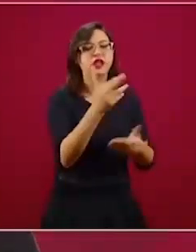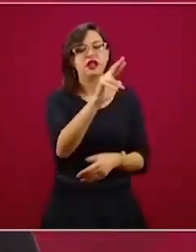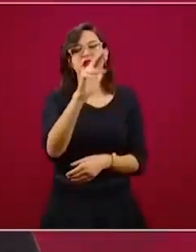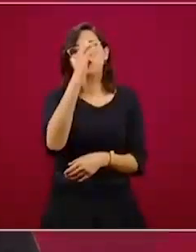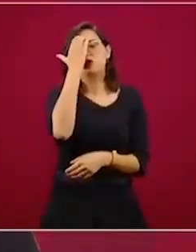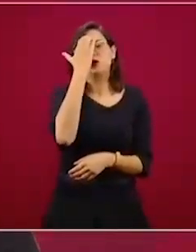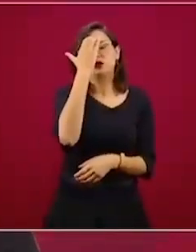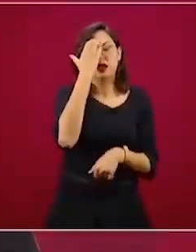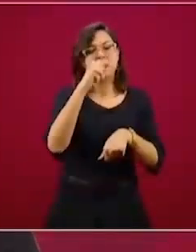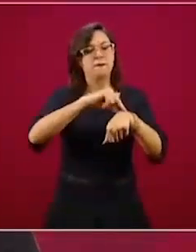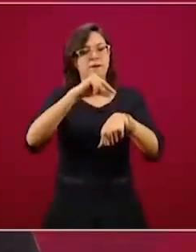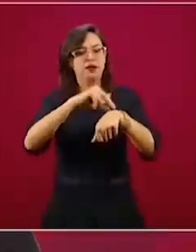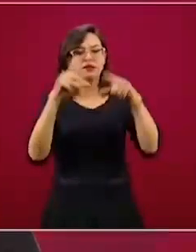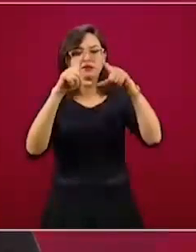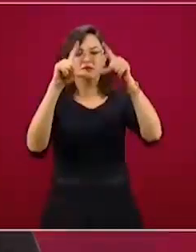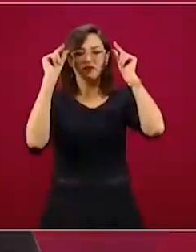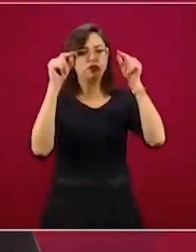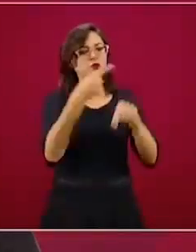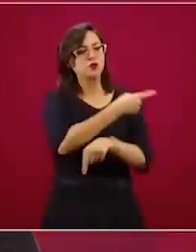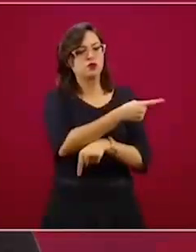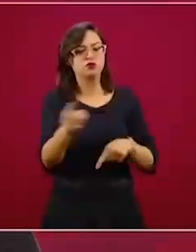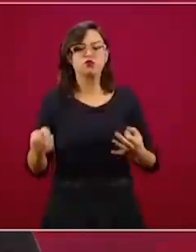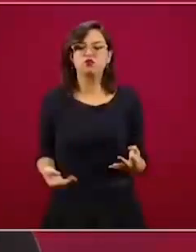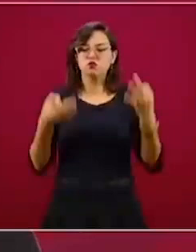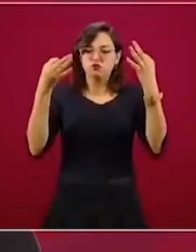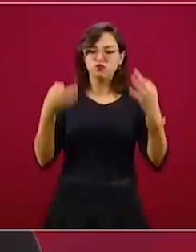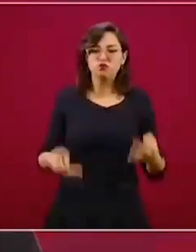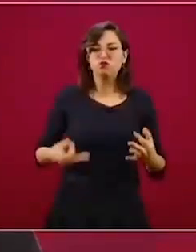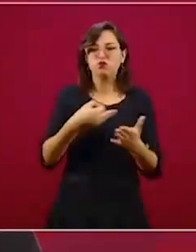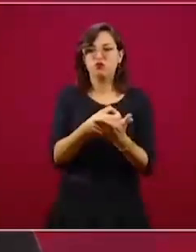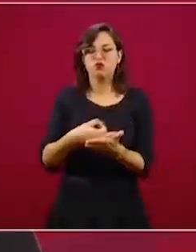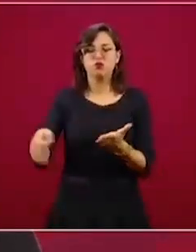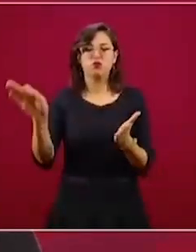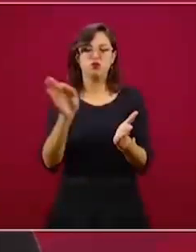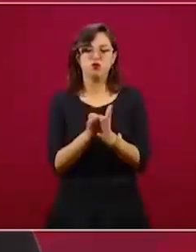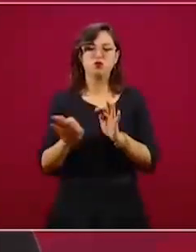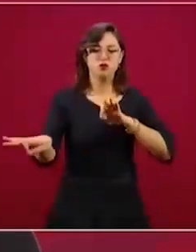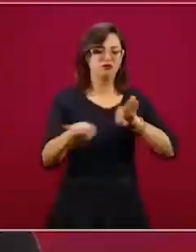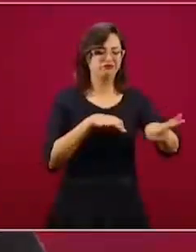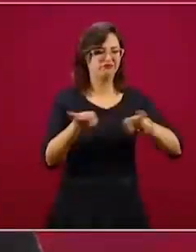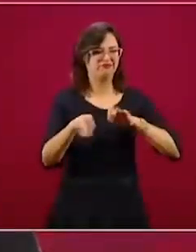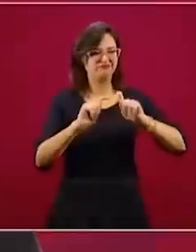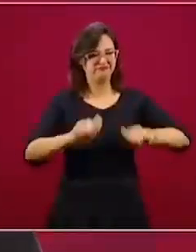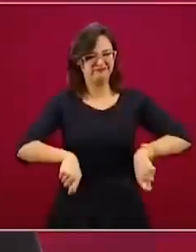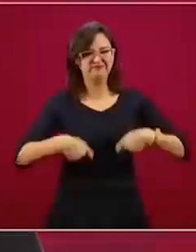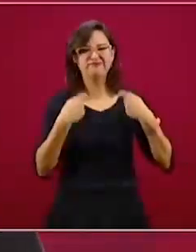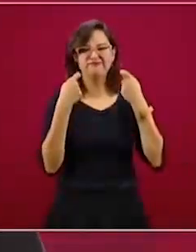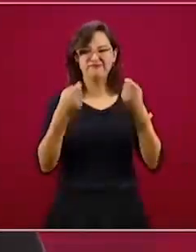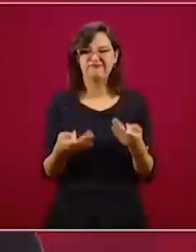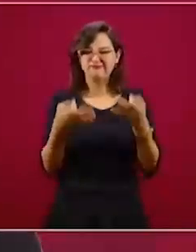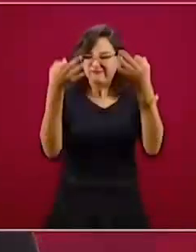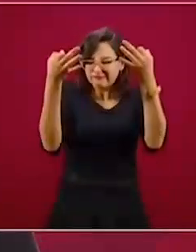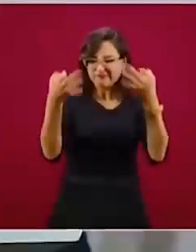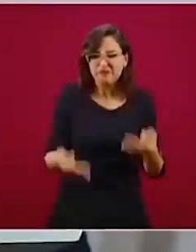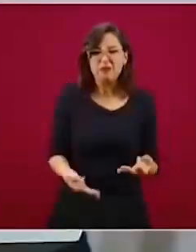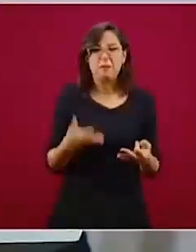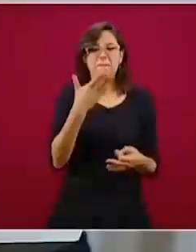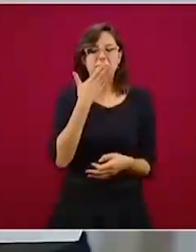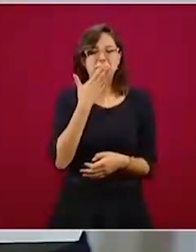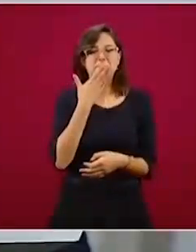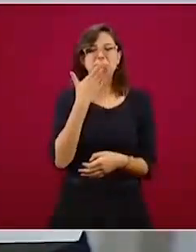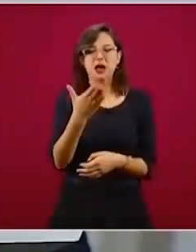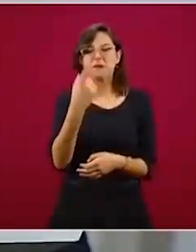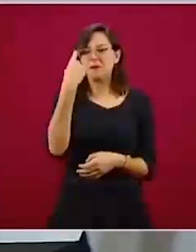ejemplo de dignidad, de valentía, de trabajo y de entrega a nuestro